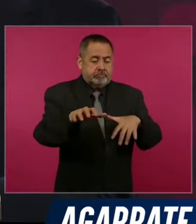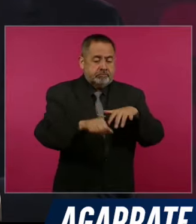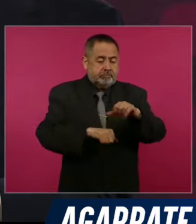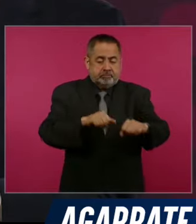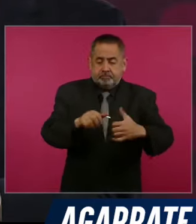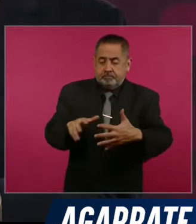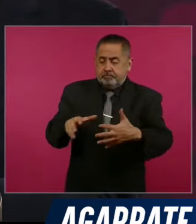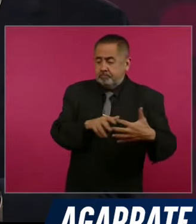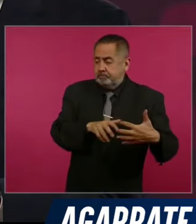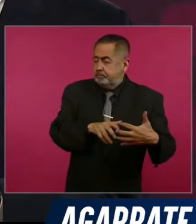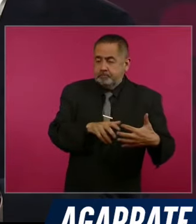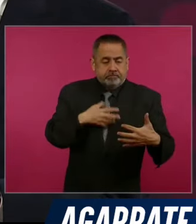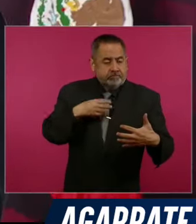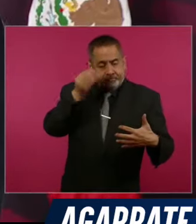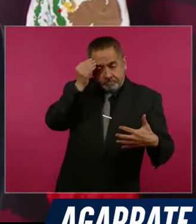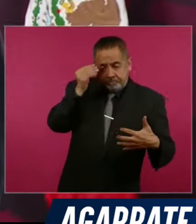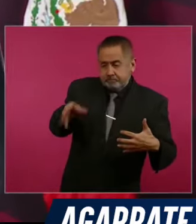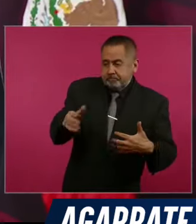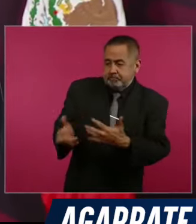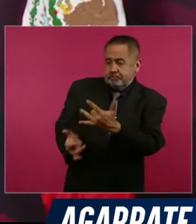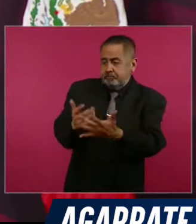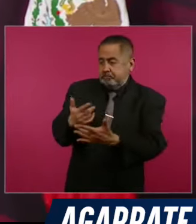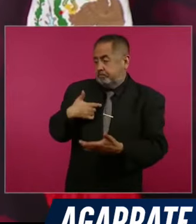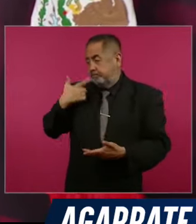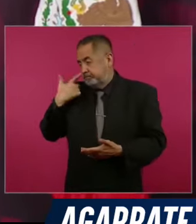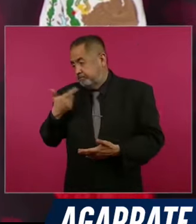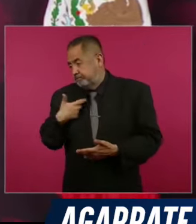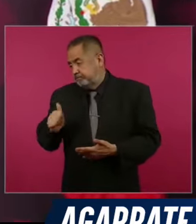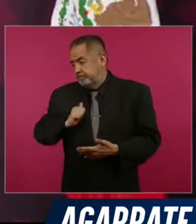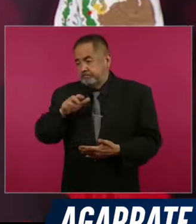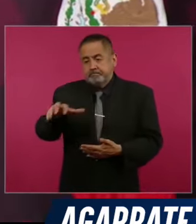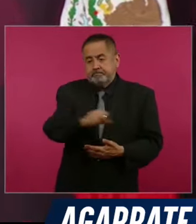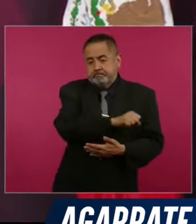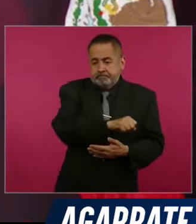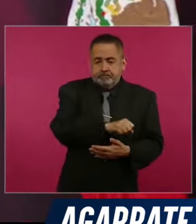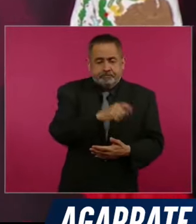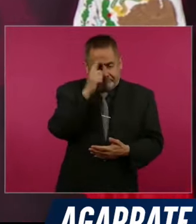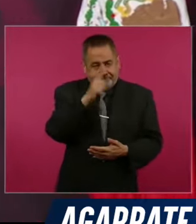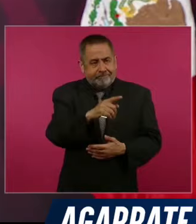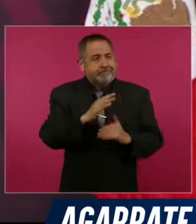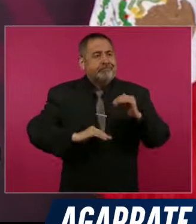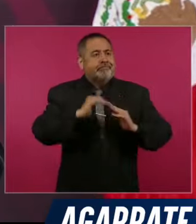fraccionan que se dedican a hacer